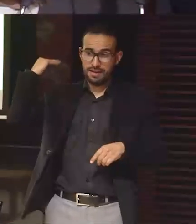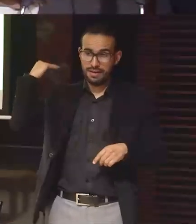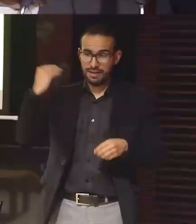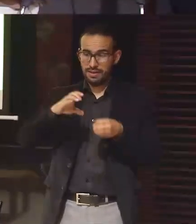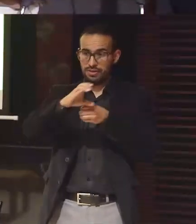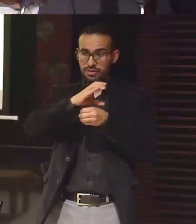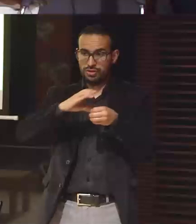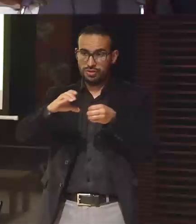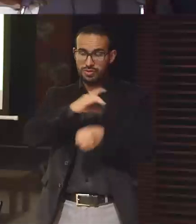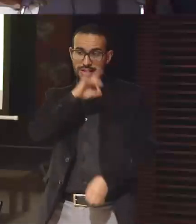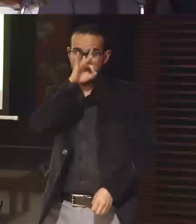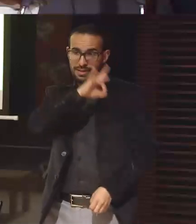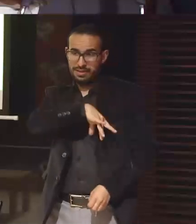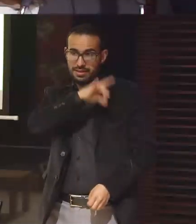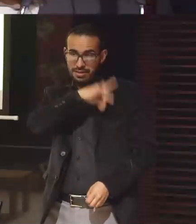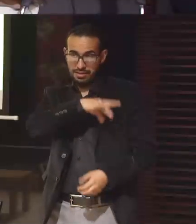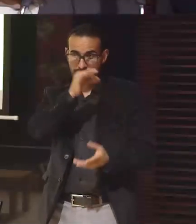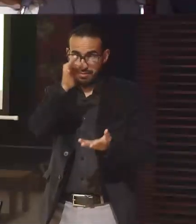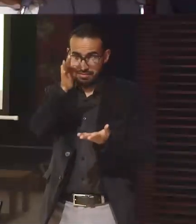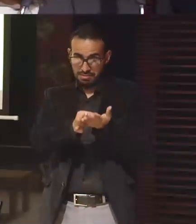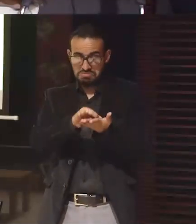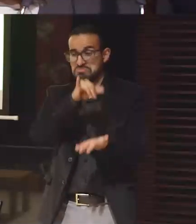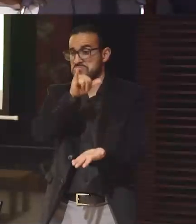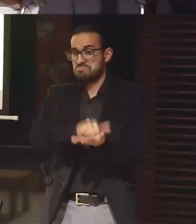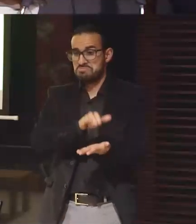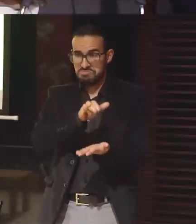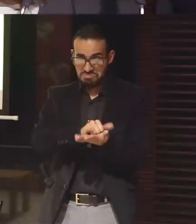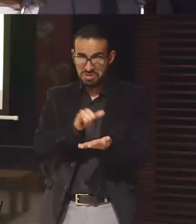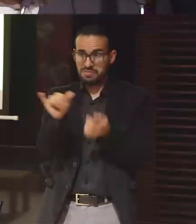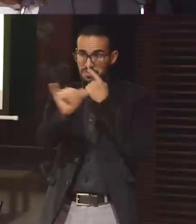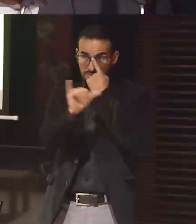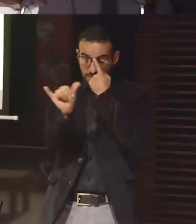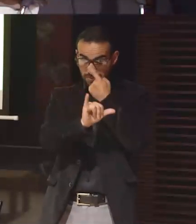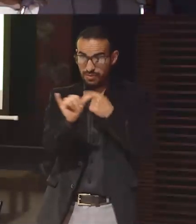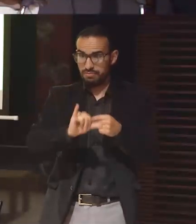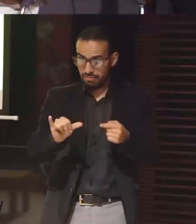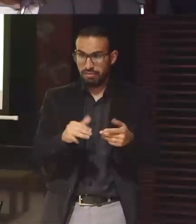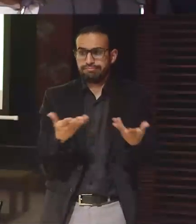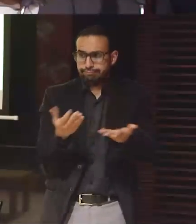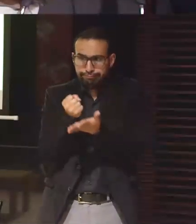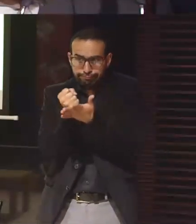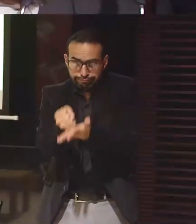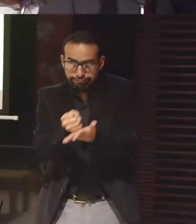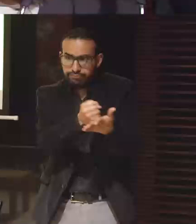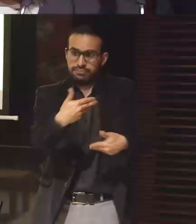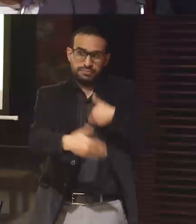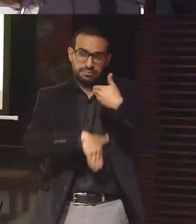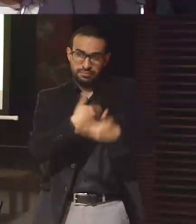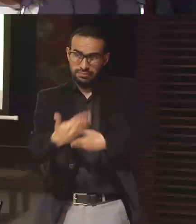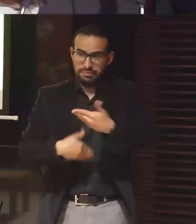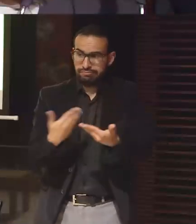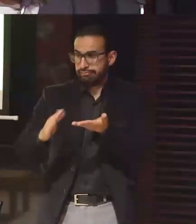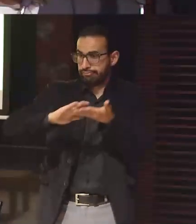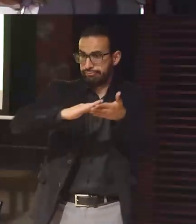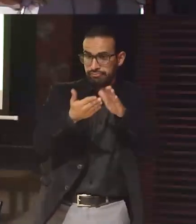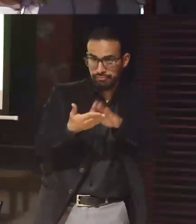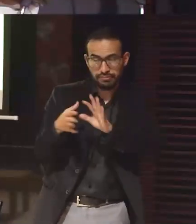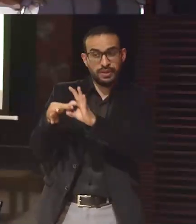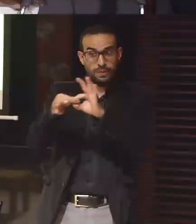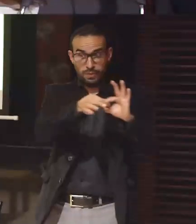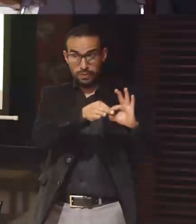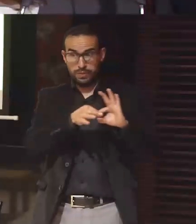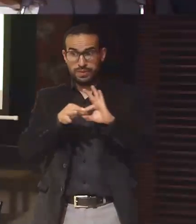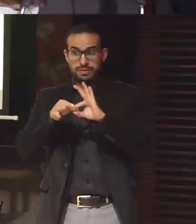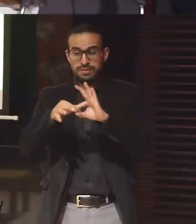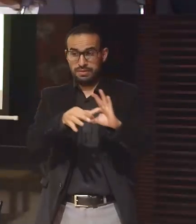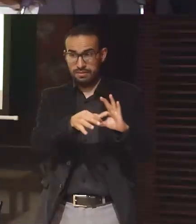metro. Y es cómo cogemos algo que ha sido una construcción colectiva y la convertimos en el objeto de mi frustración